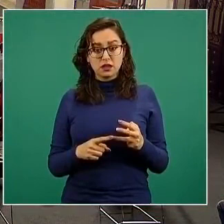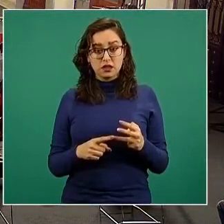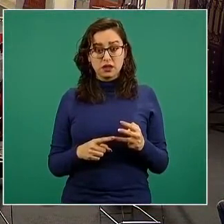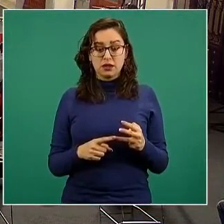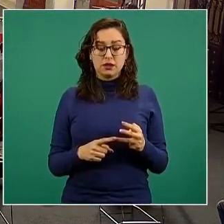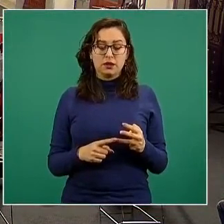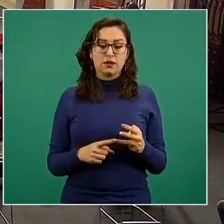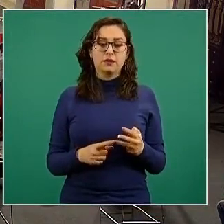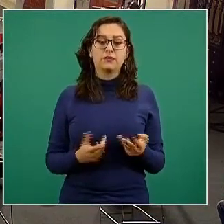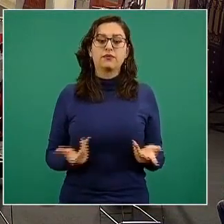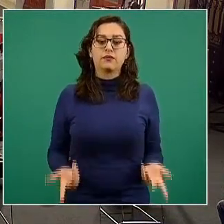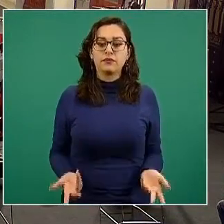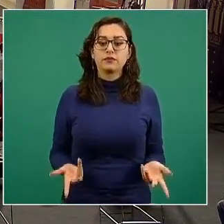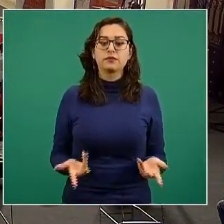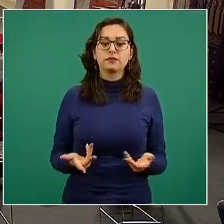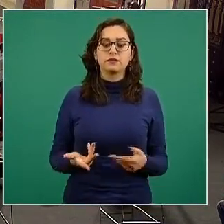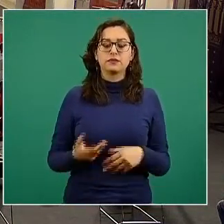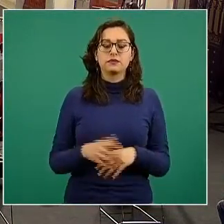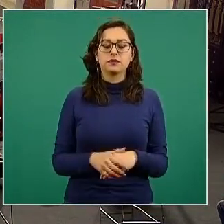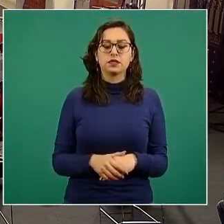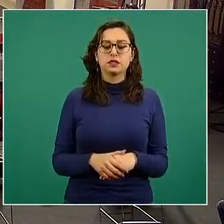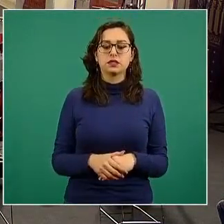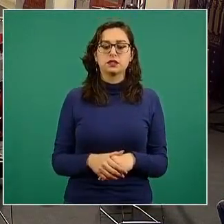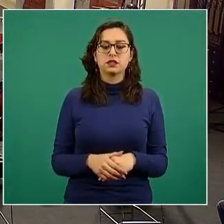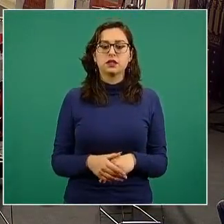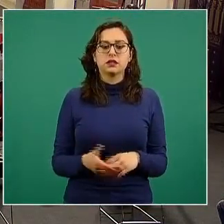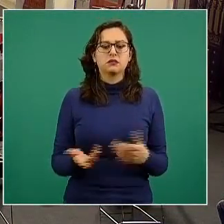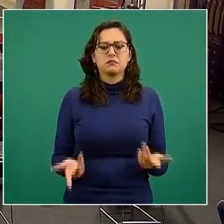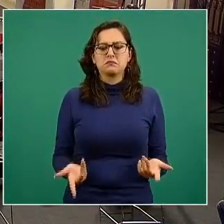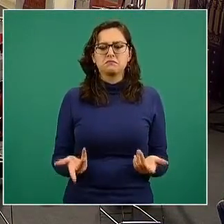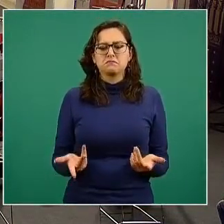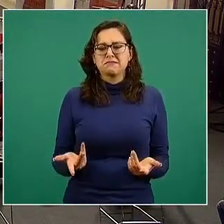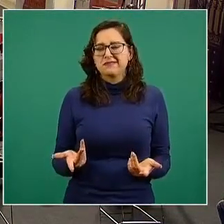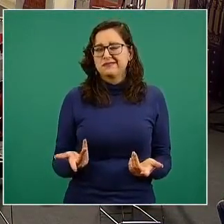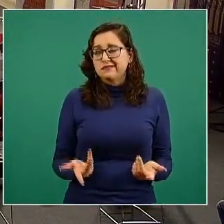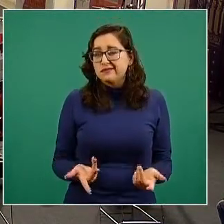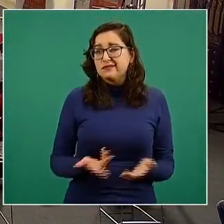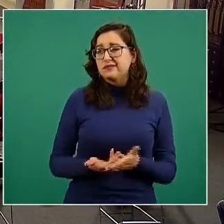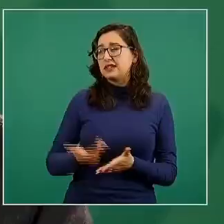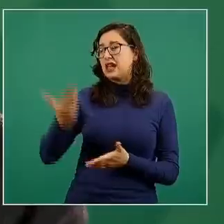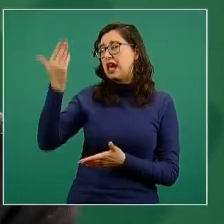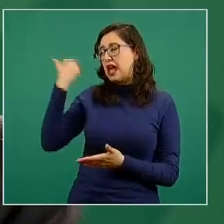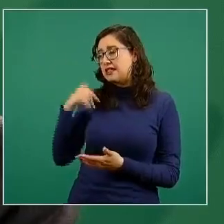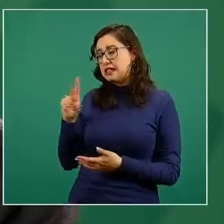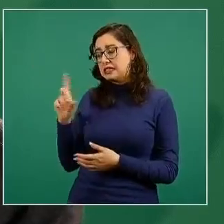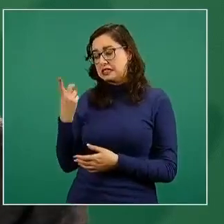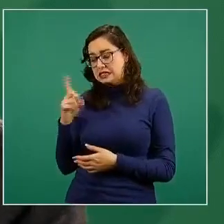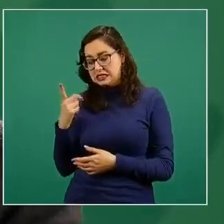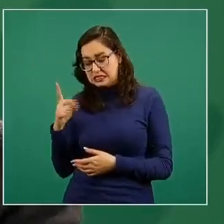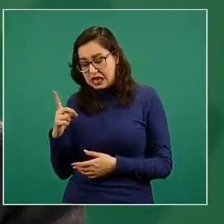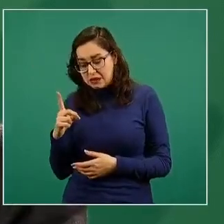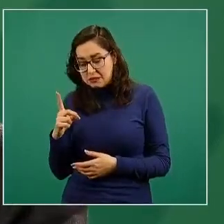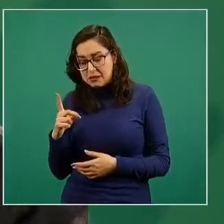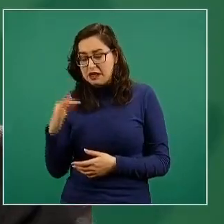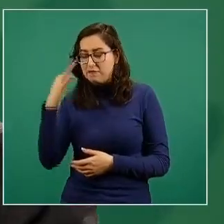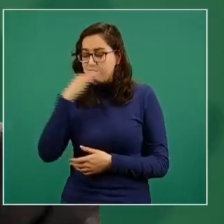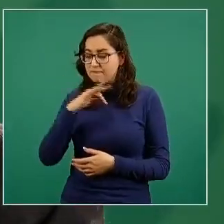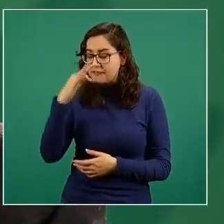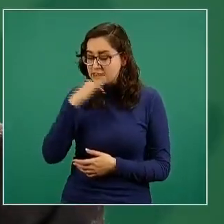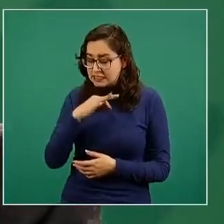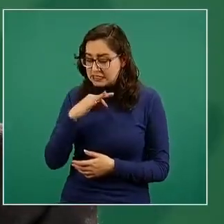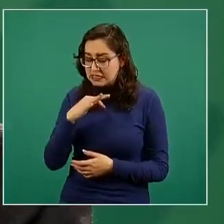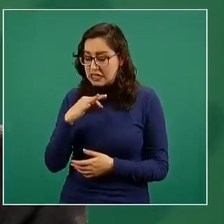efecto. Continuaremos viendo el efecto de la... No es tan fácil determinar las relaciones causa-efecto entre